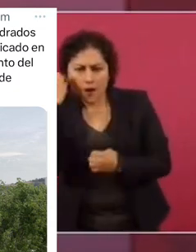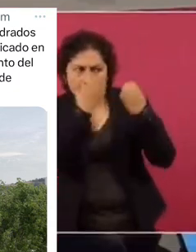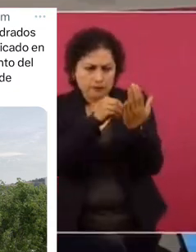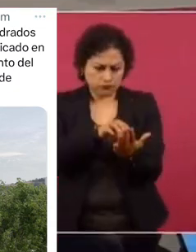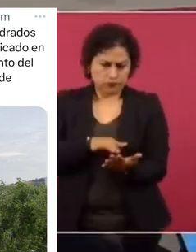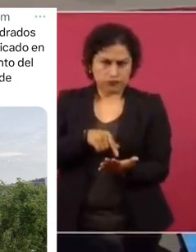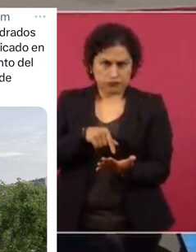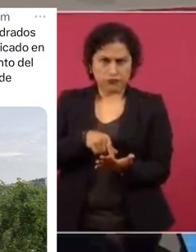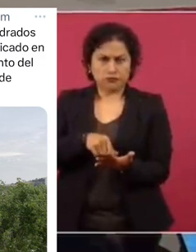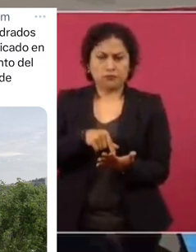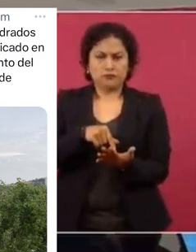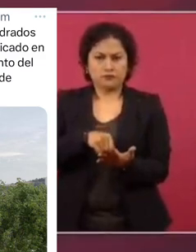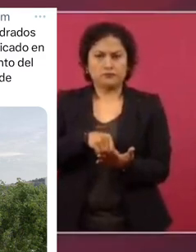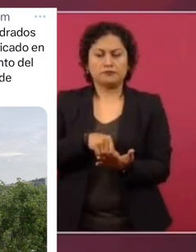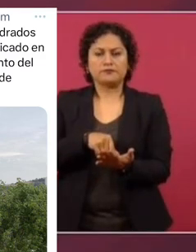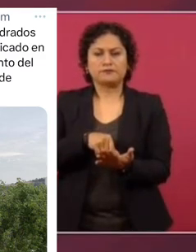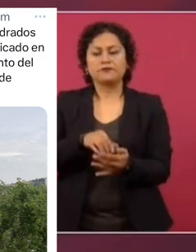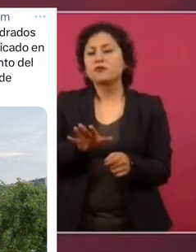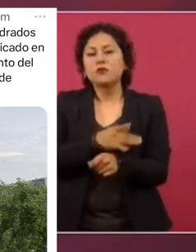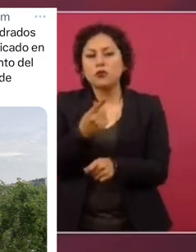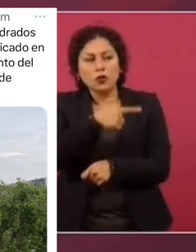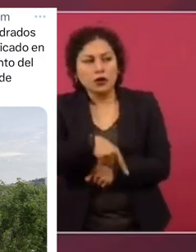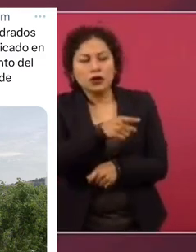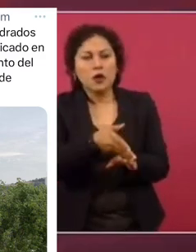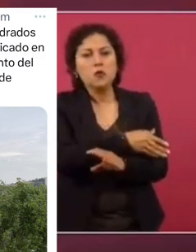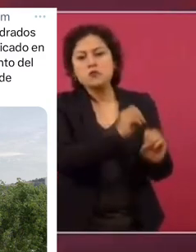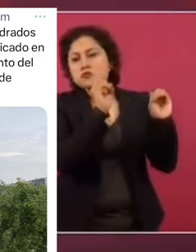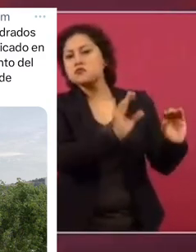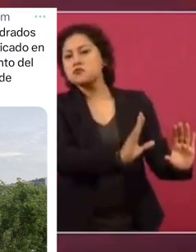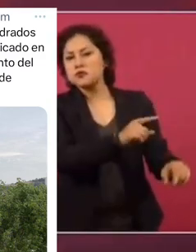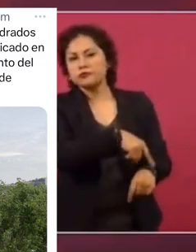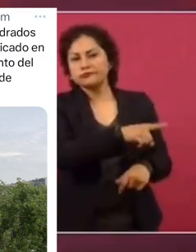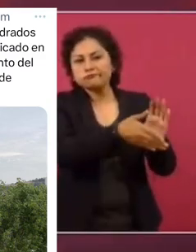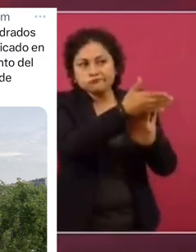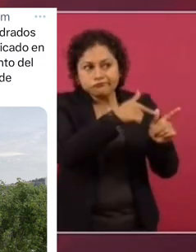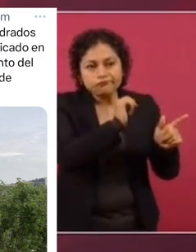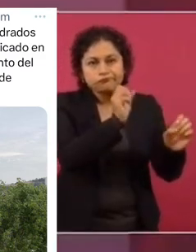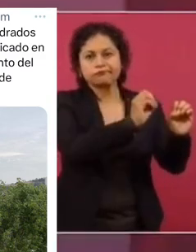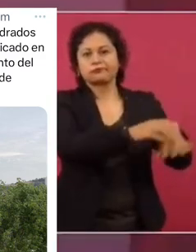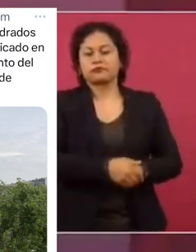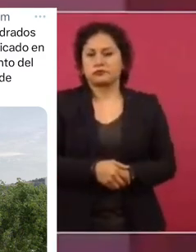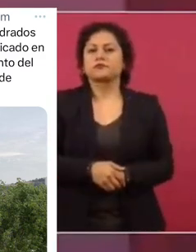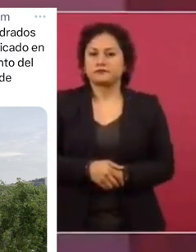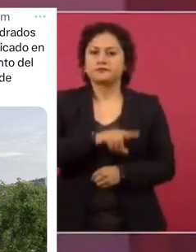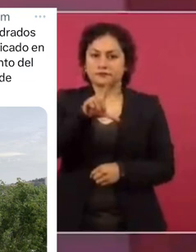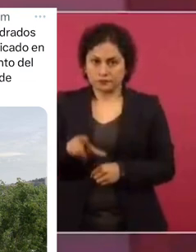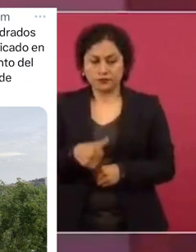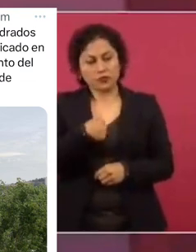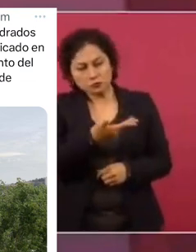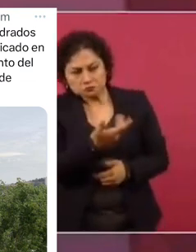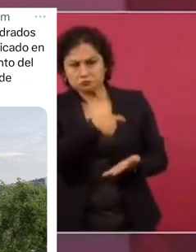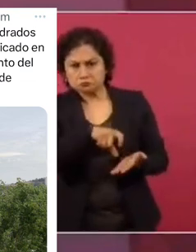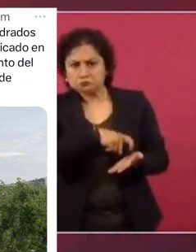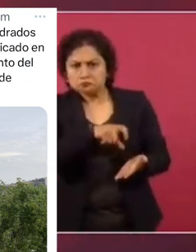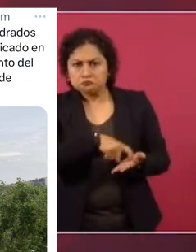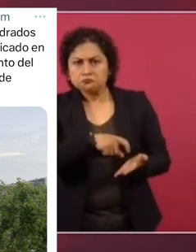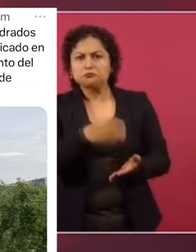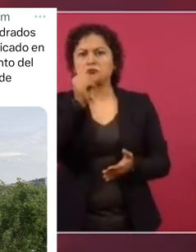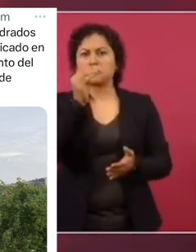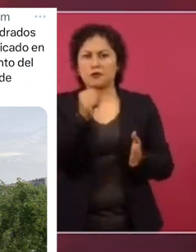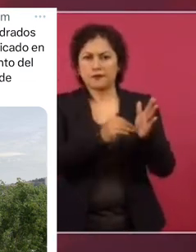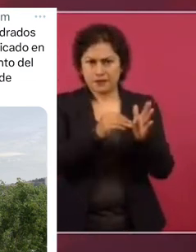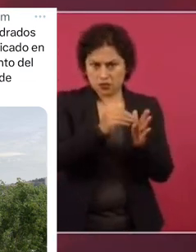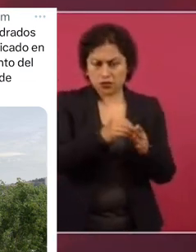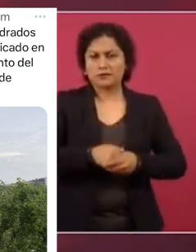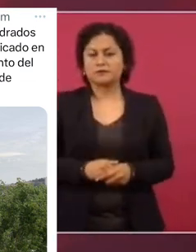el el precio del evaluador por las condiciones en las que estaba y este eh el precio que se manejó en la negociaciones se fue de nueve millones